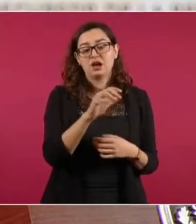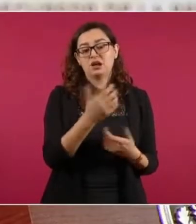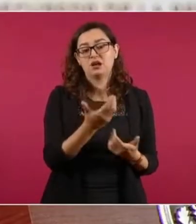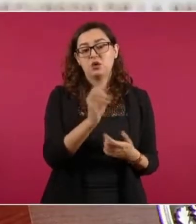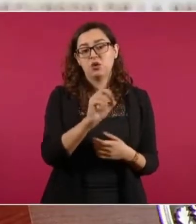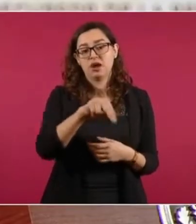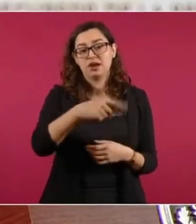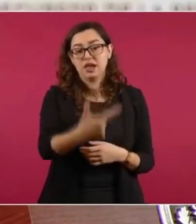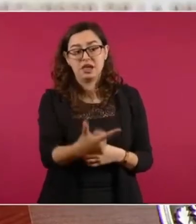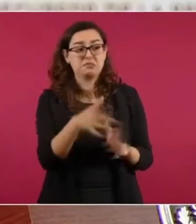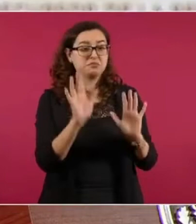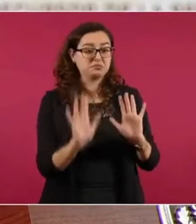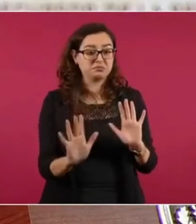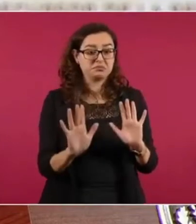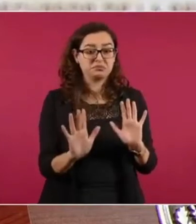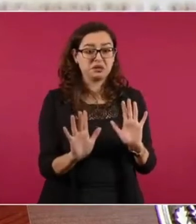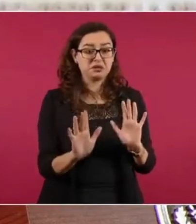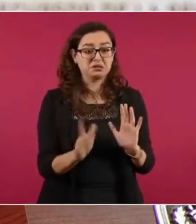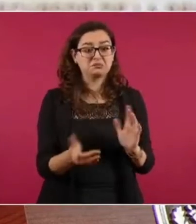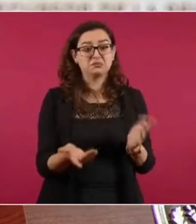eso está aprobado,